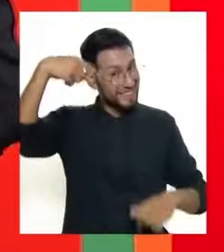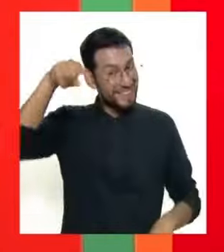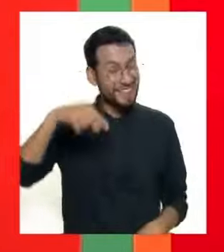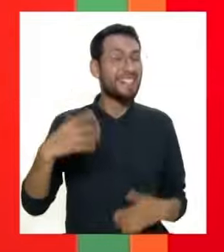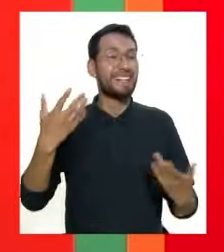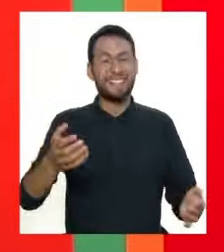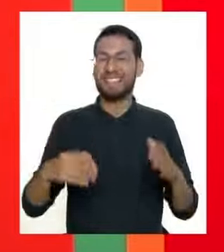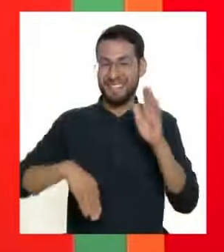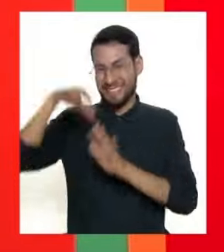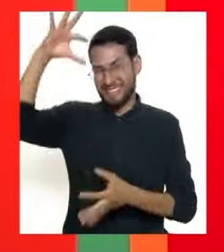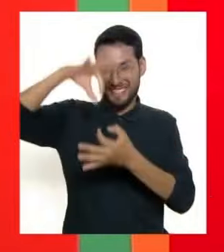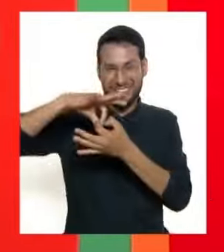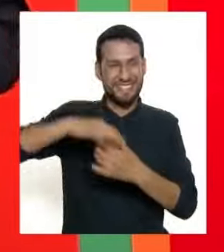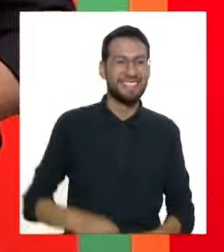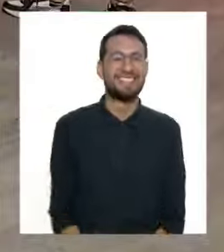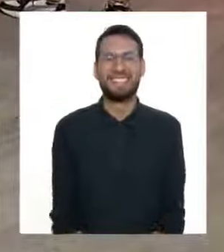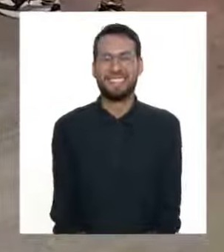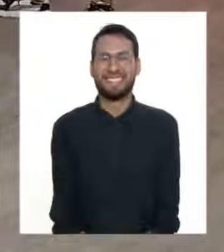volvemos más